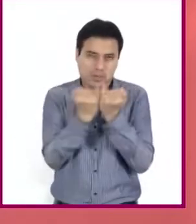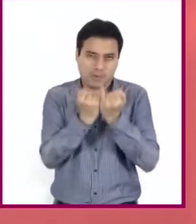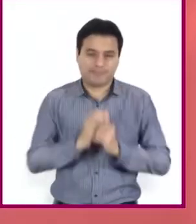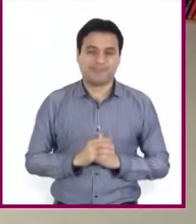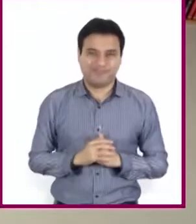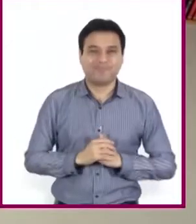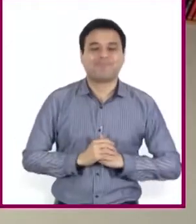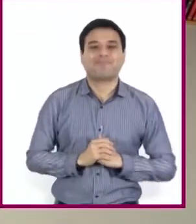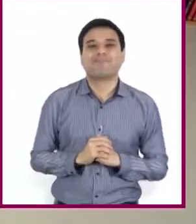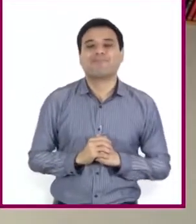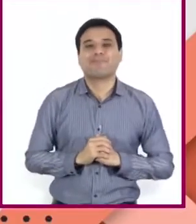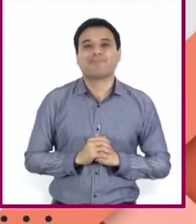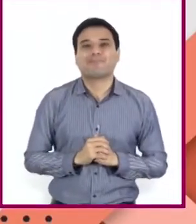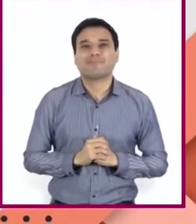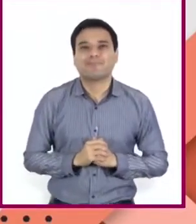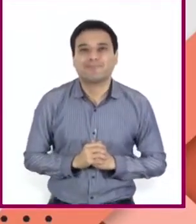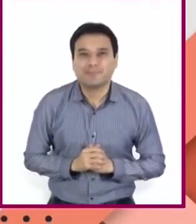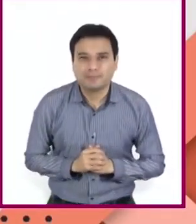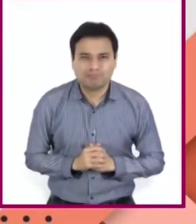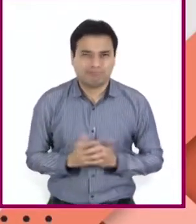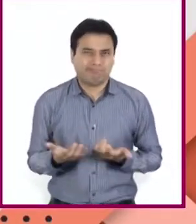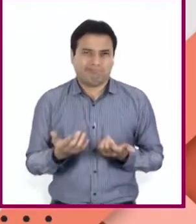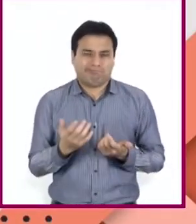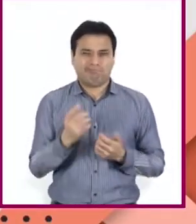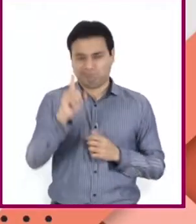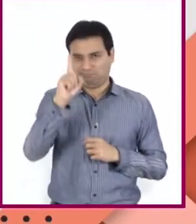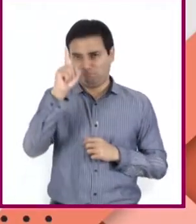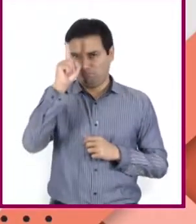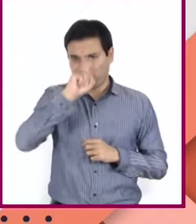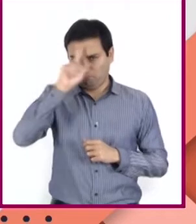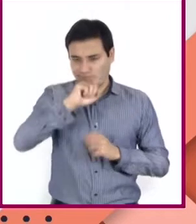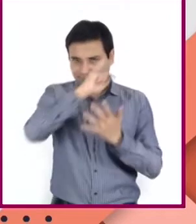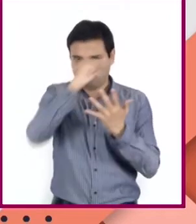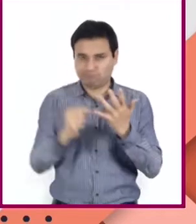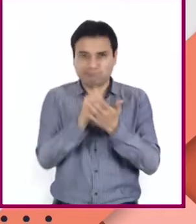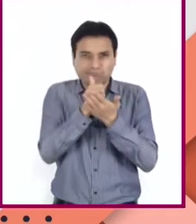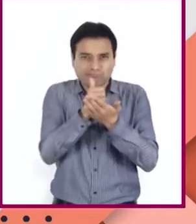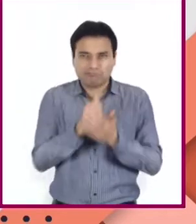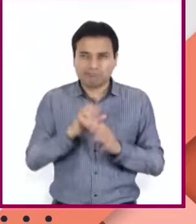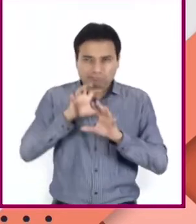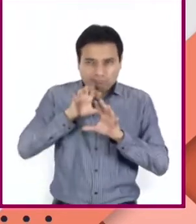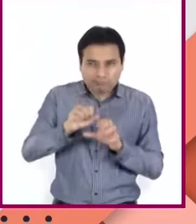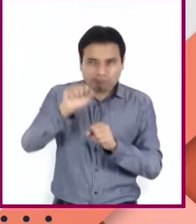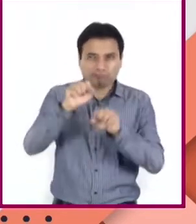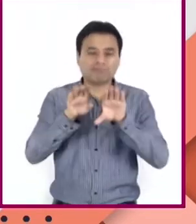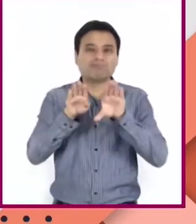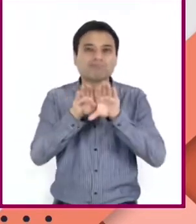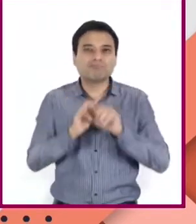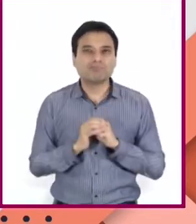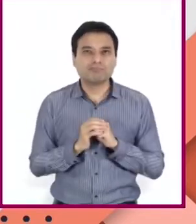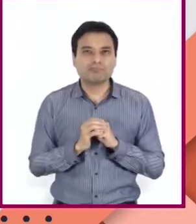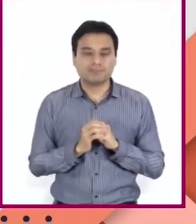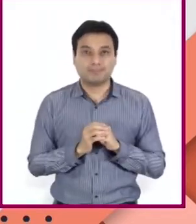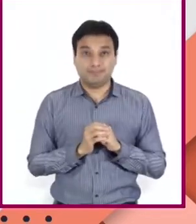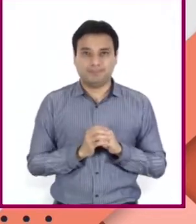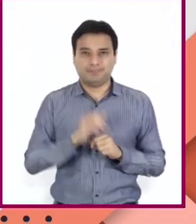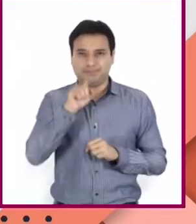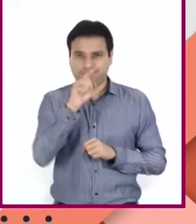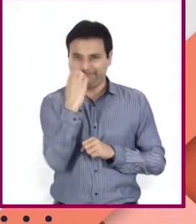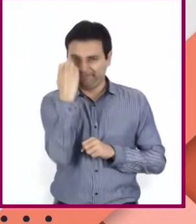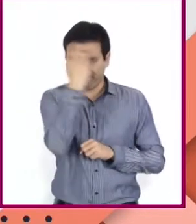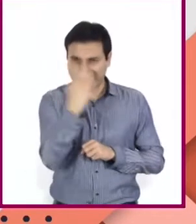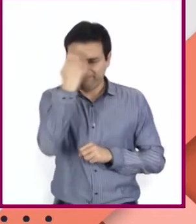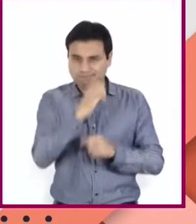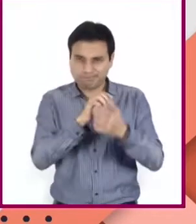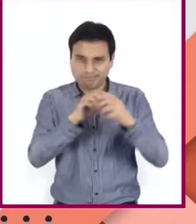reconocerlas. Algunas estrategias para reconocer las ideas primarias son examinar qué partes de